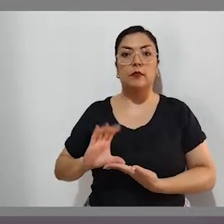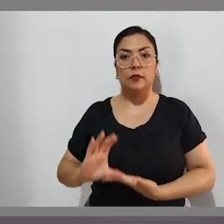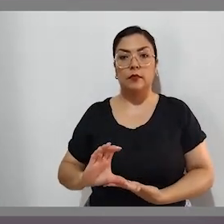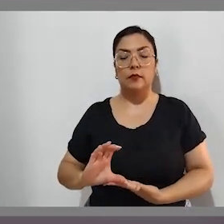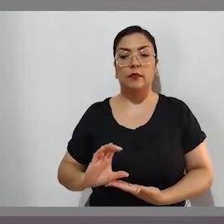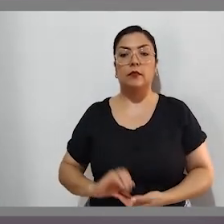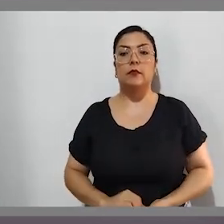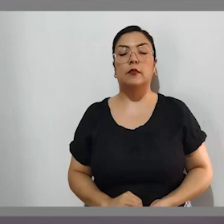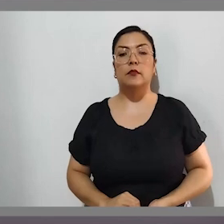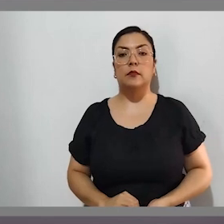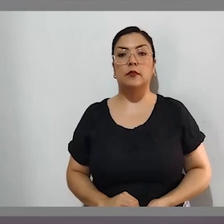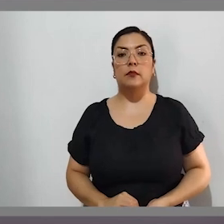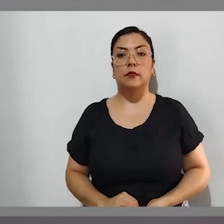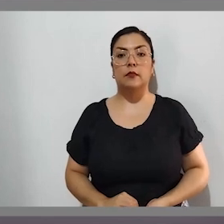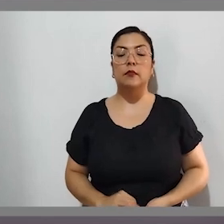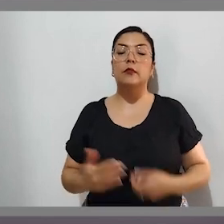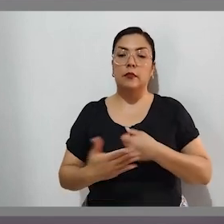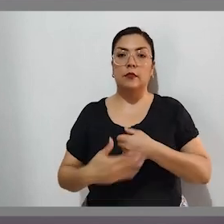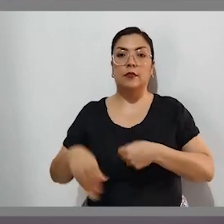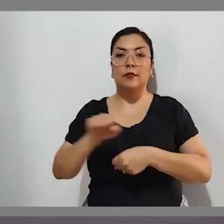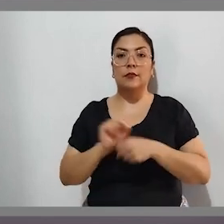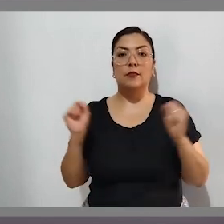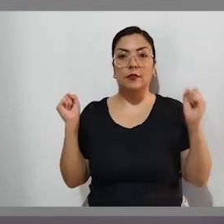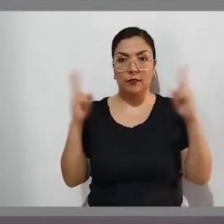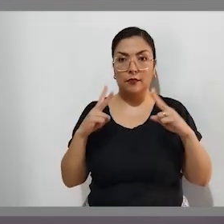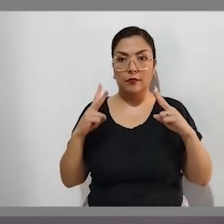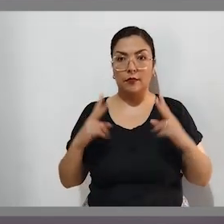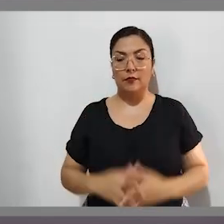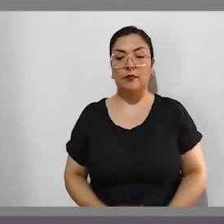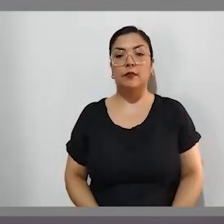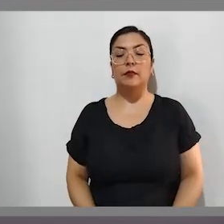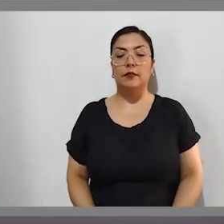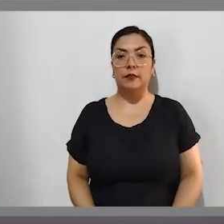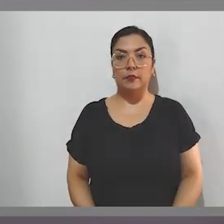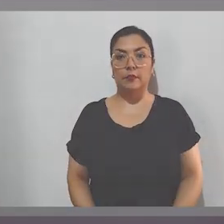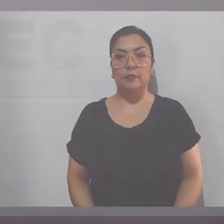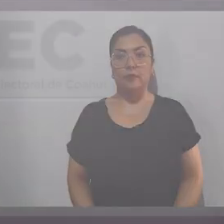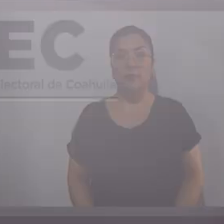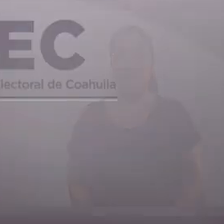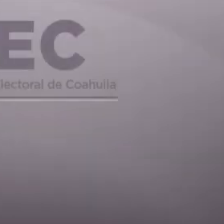por el Instituto Electoral de Coahuila. Nos escuchamos en nuestra próxima emisión.